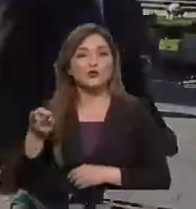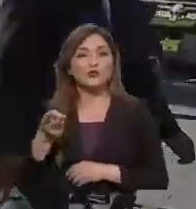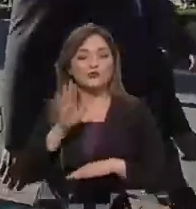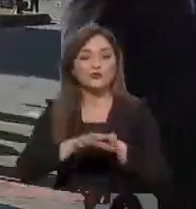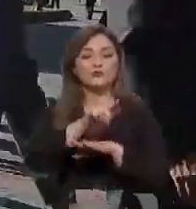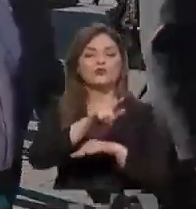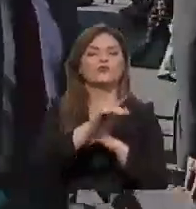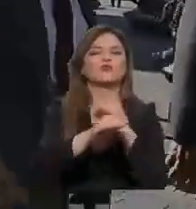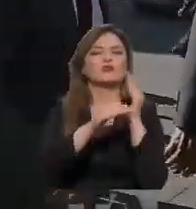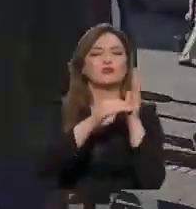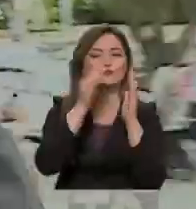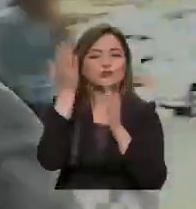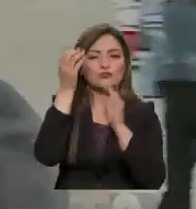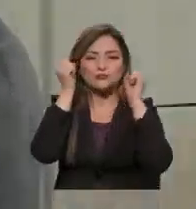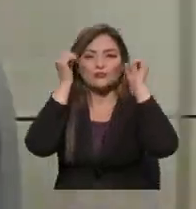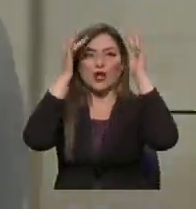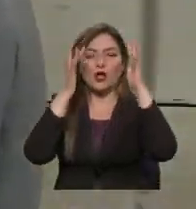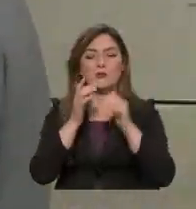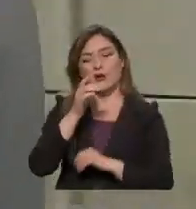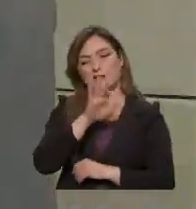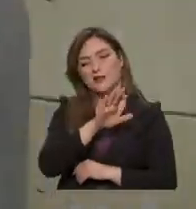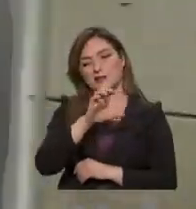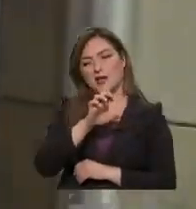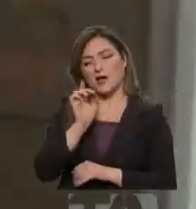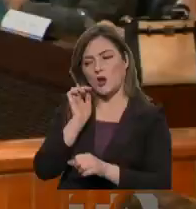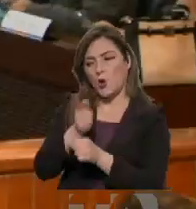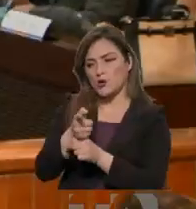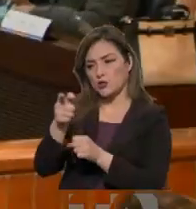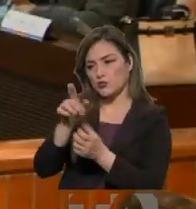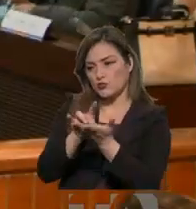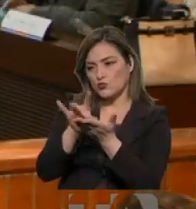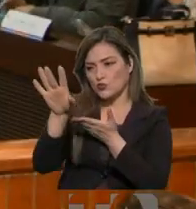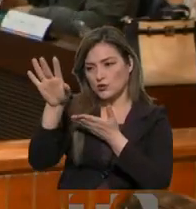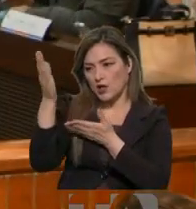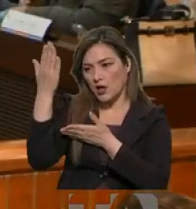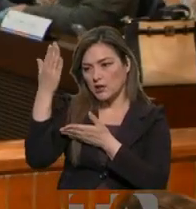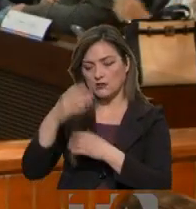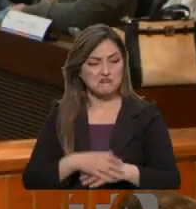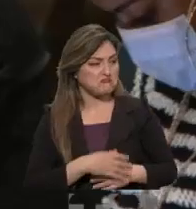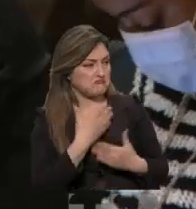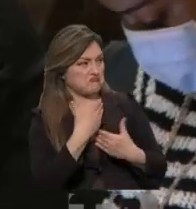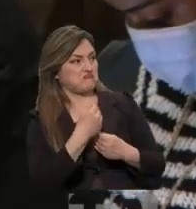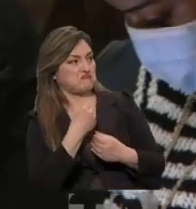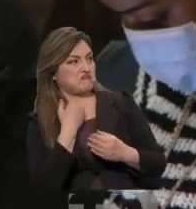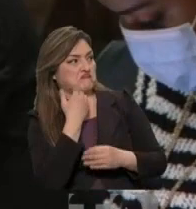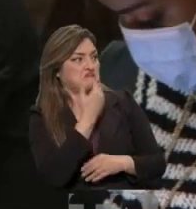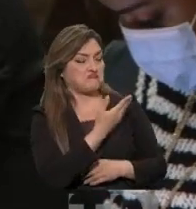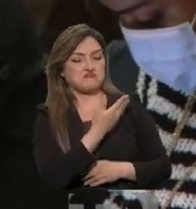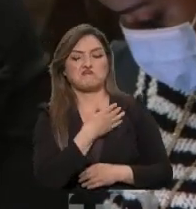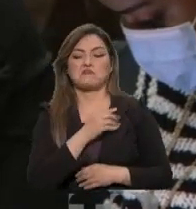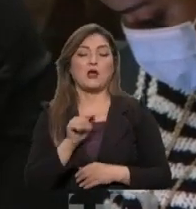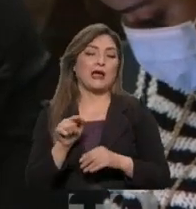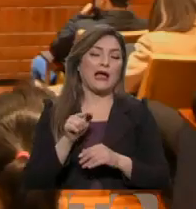no acatar la decisión del organismo electoral que ratificó su remoción como alcalde de Quito, resolución aprobada por el